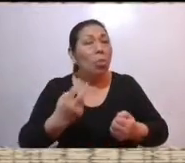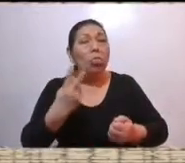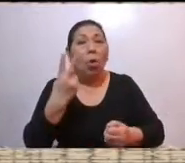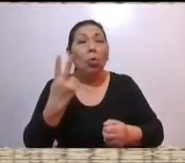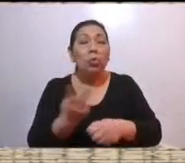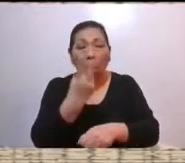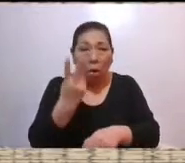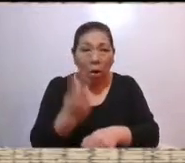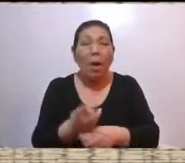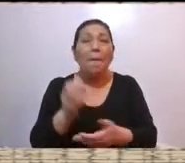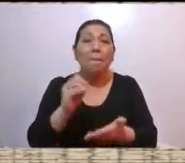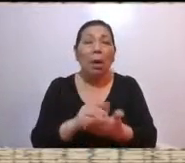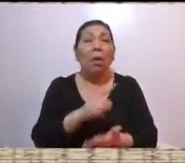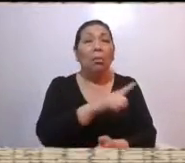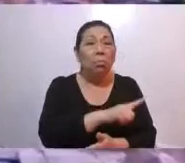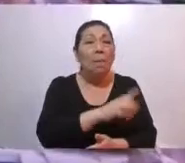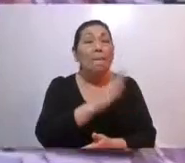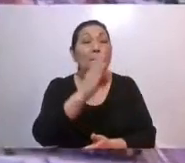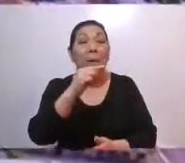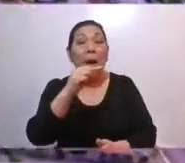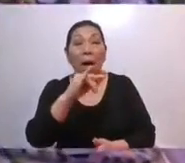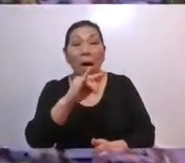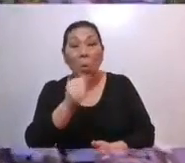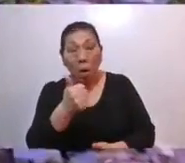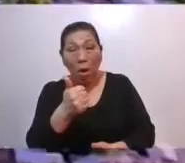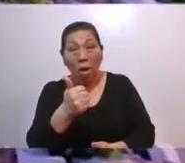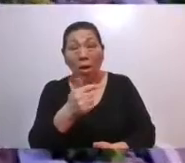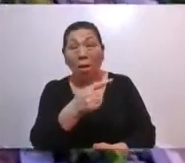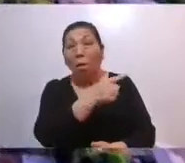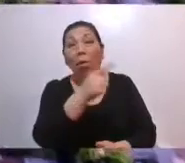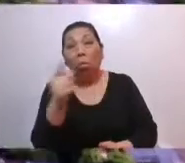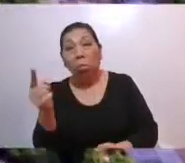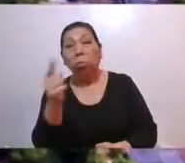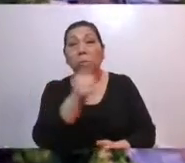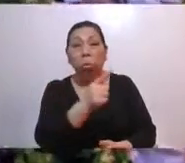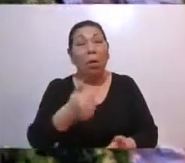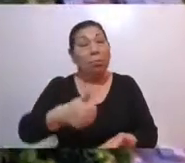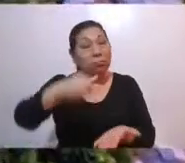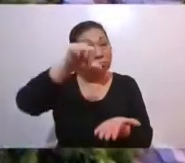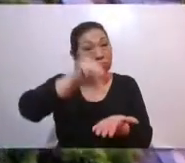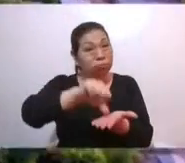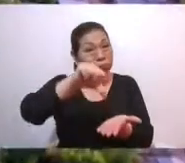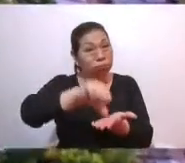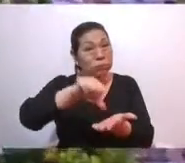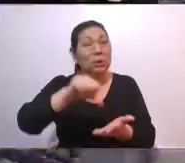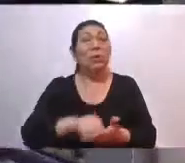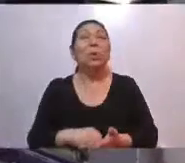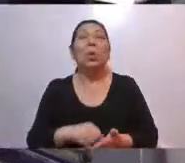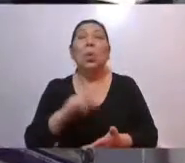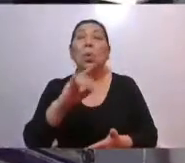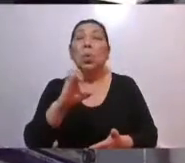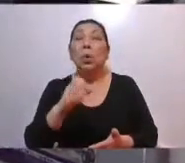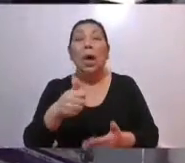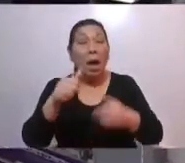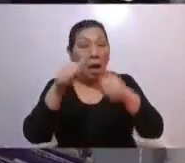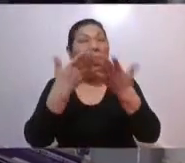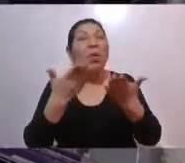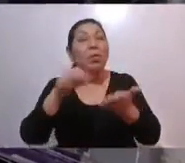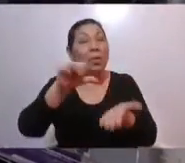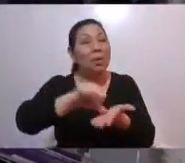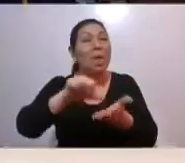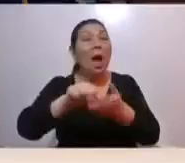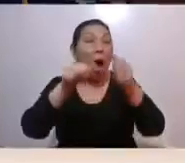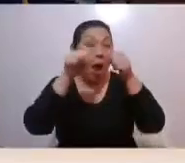movilidad y movilizarse 2 horas más para poder llegar a Bagua Grande, que es, digamos, la capital de la provincia de Utcubamba, en la